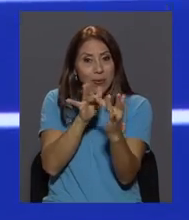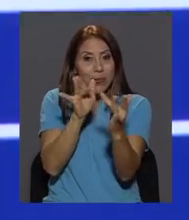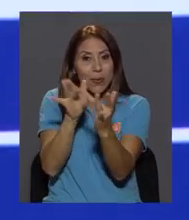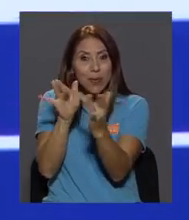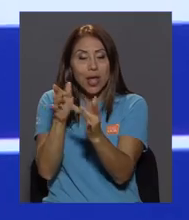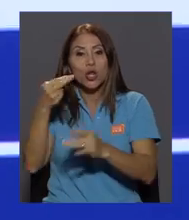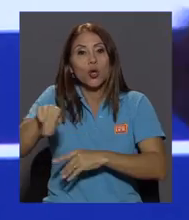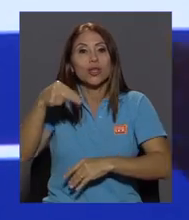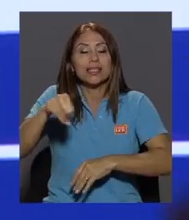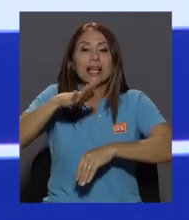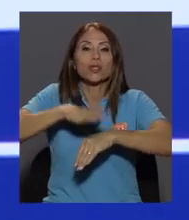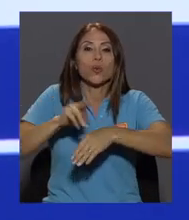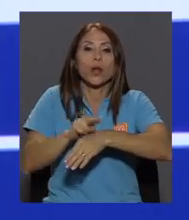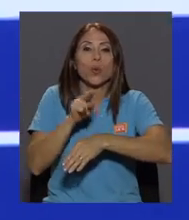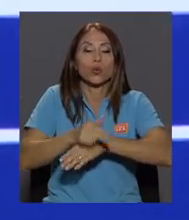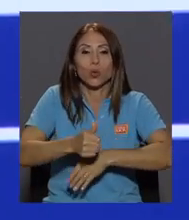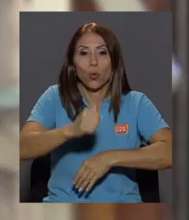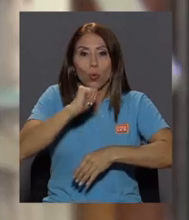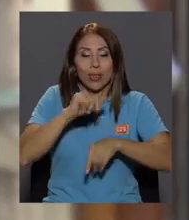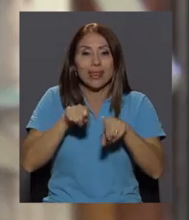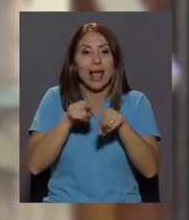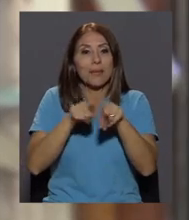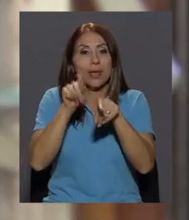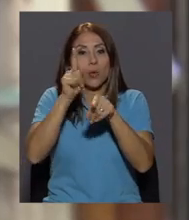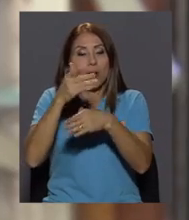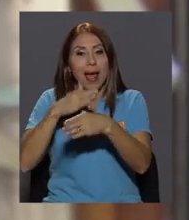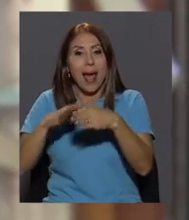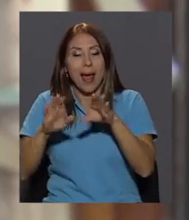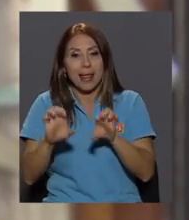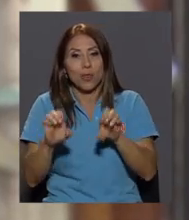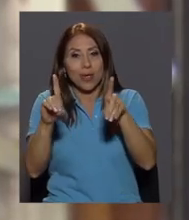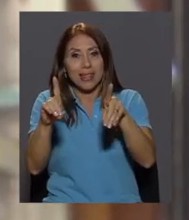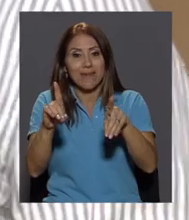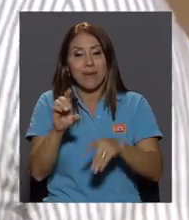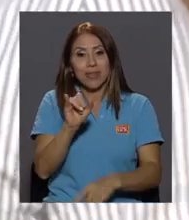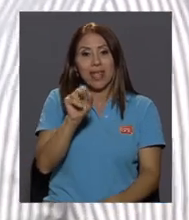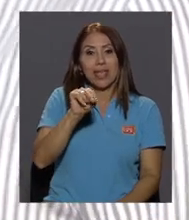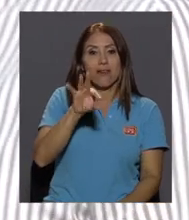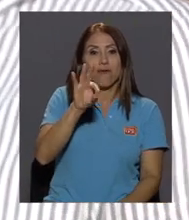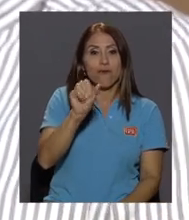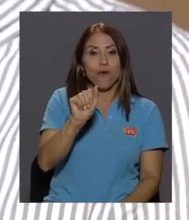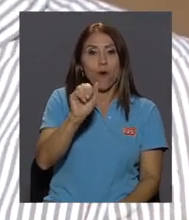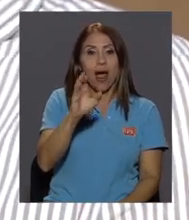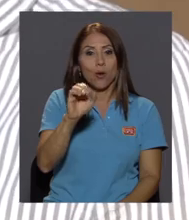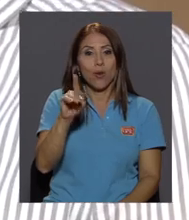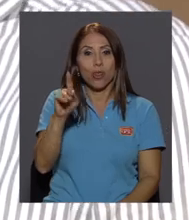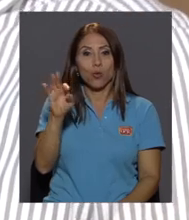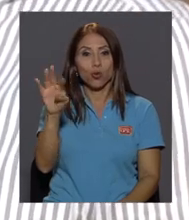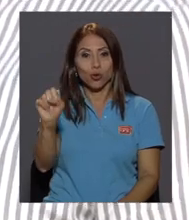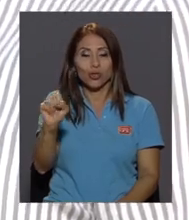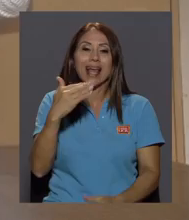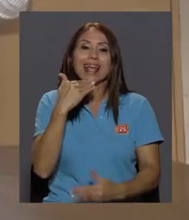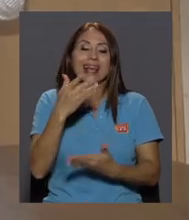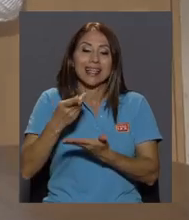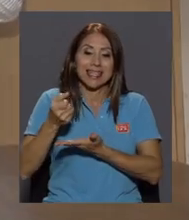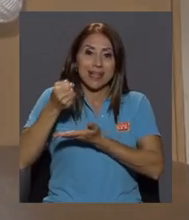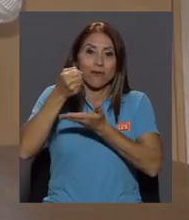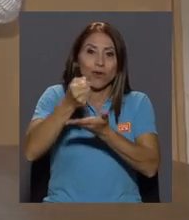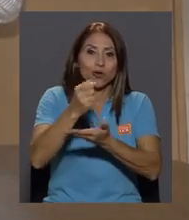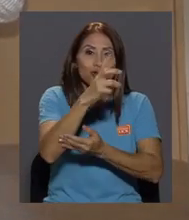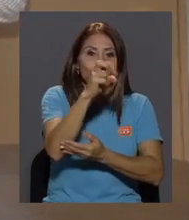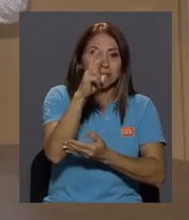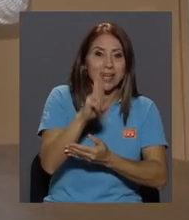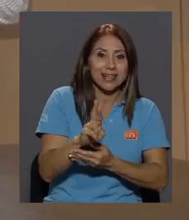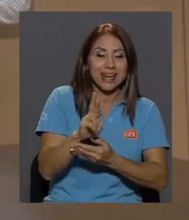sobre el manejo del recurso hídrico y una sección educativa. InfoAcueducto se desarrolló gracias a los fondos otorgados por la Fundación